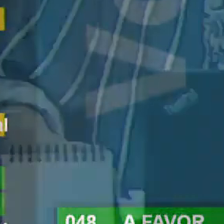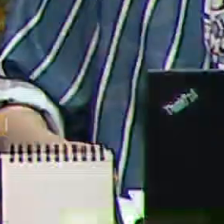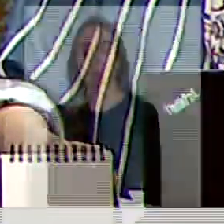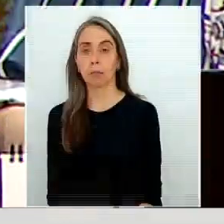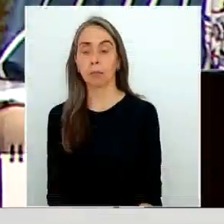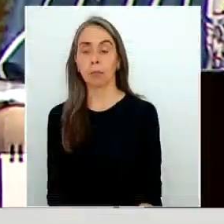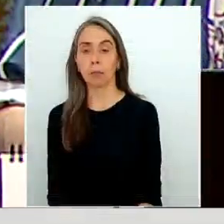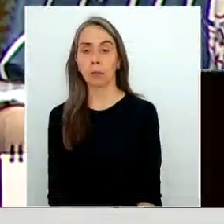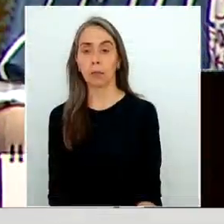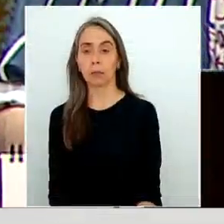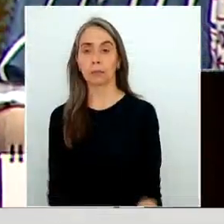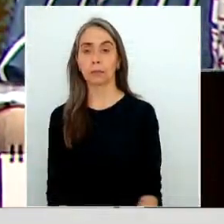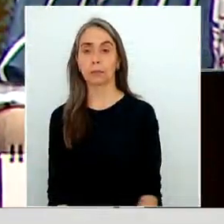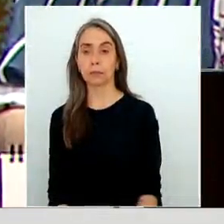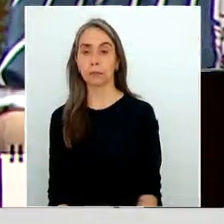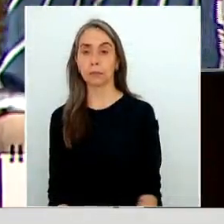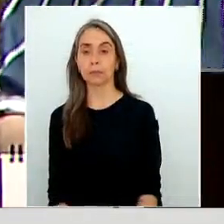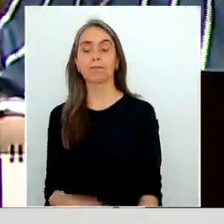el quum